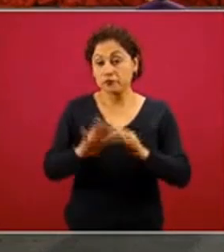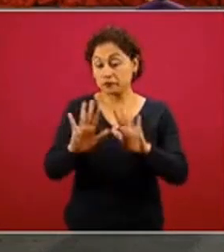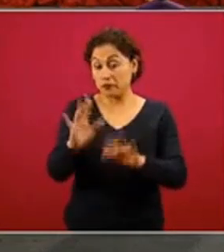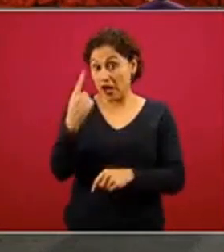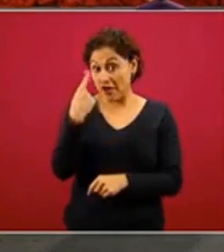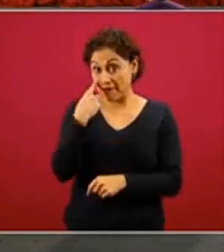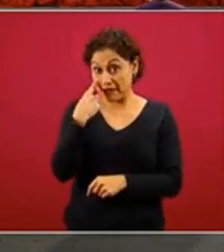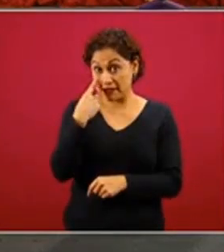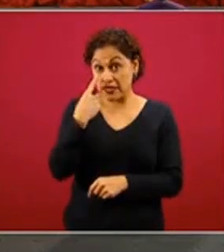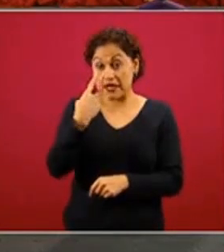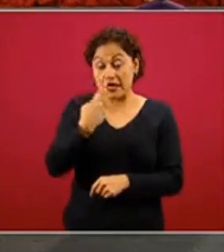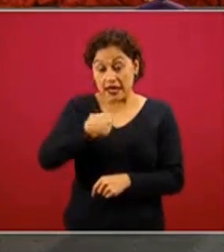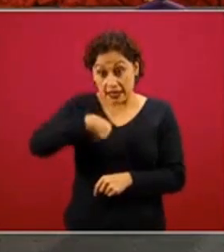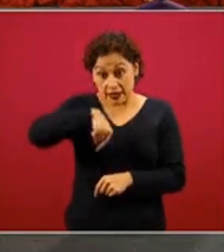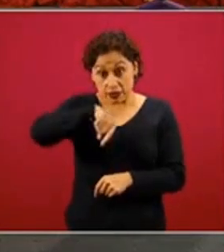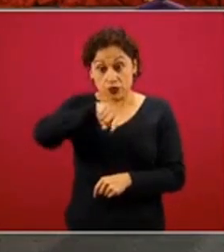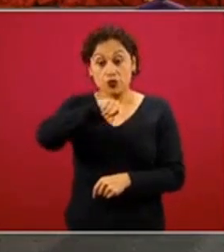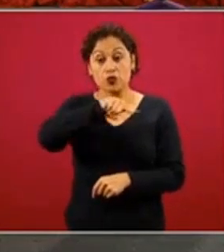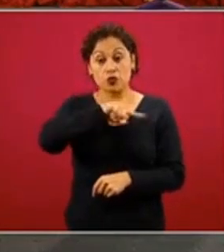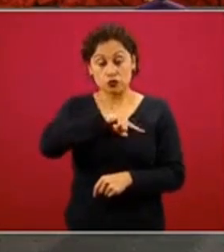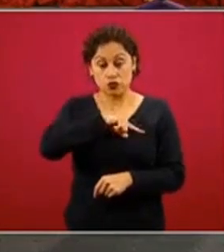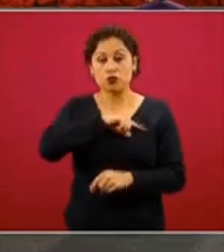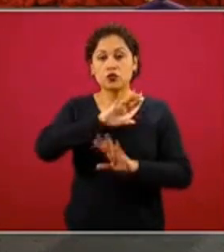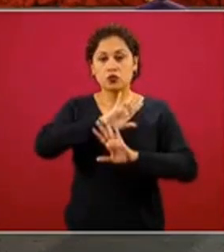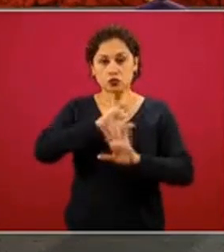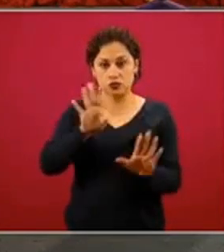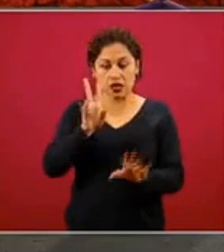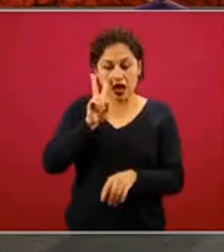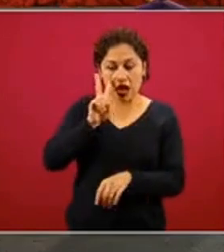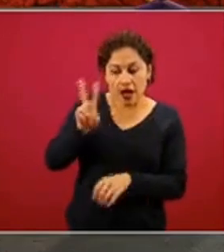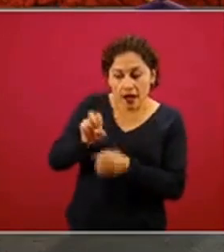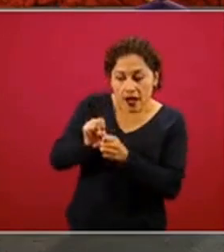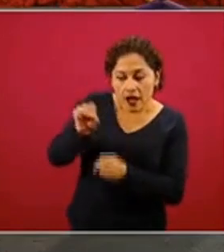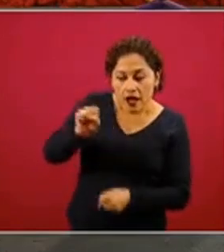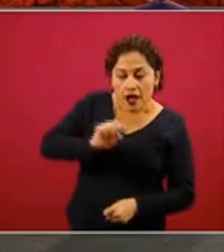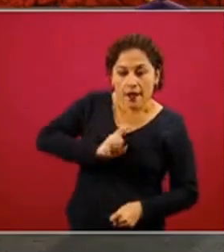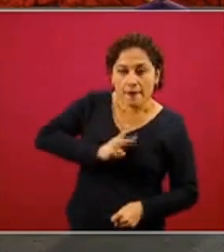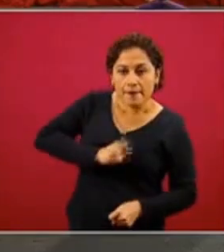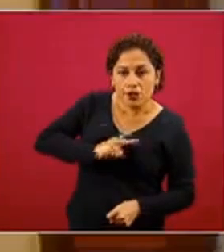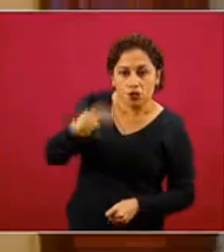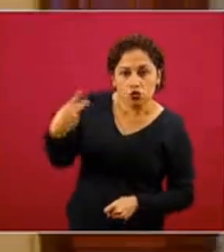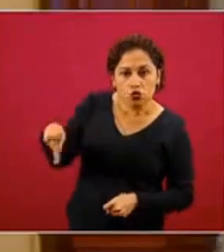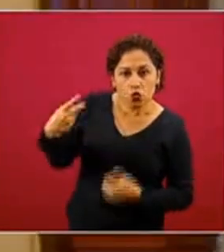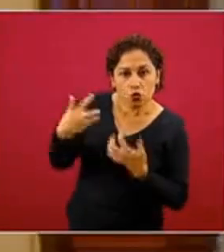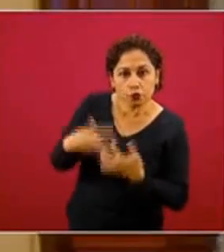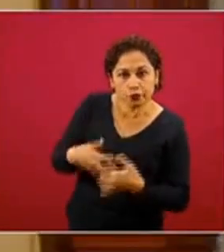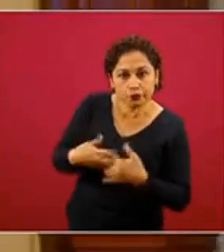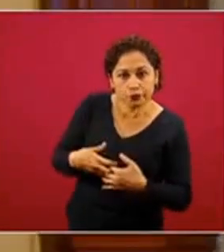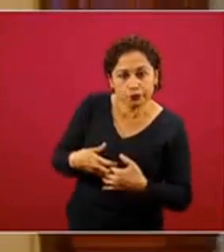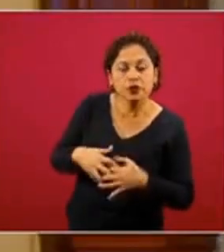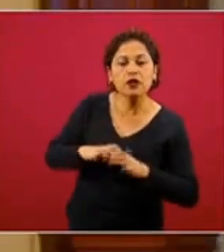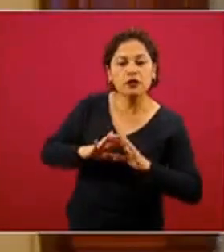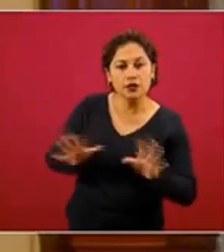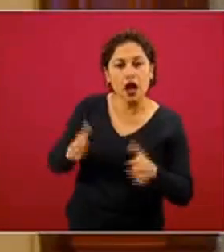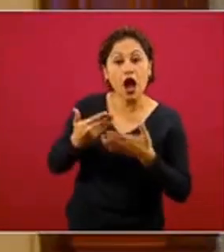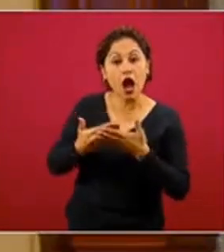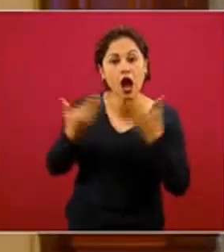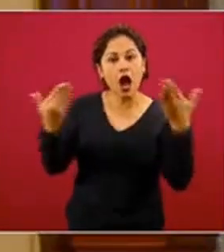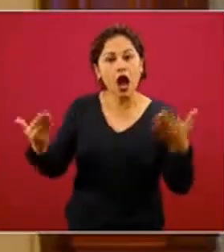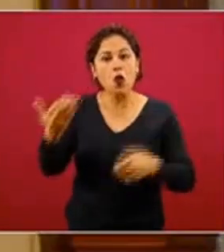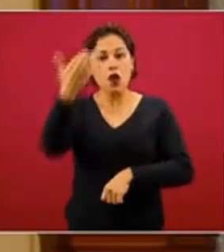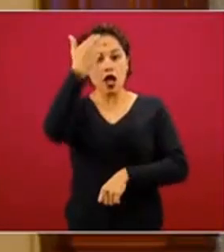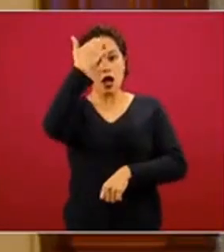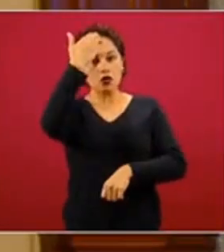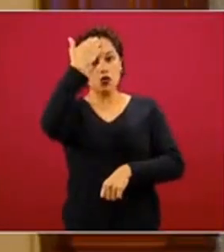capacidad tenemos si pasamos al otro lado? Ya conocemos algo del enemigo, pero ahora tenemos que conocer la Guardia Nacional. Y